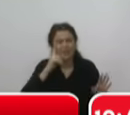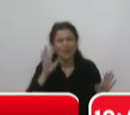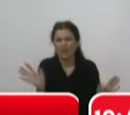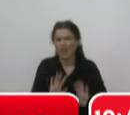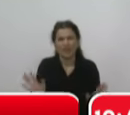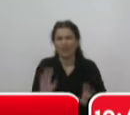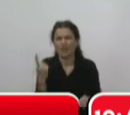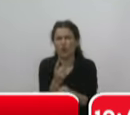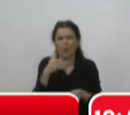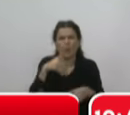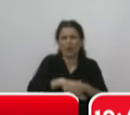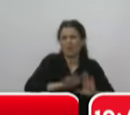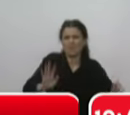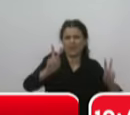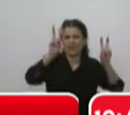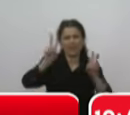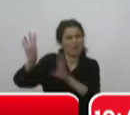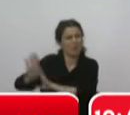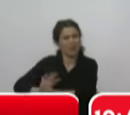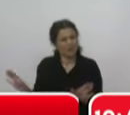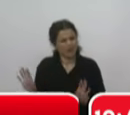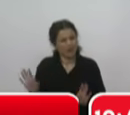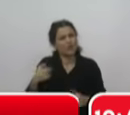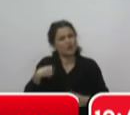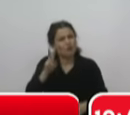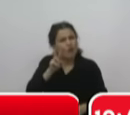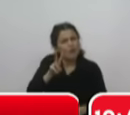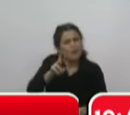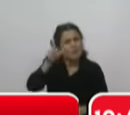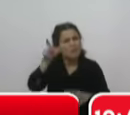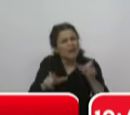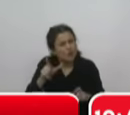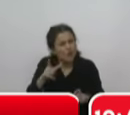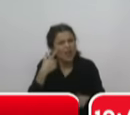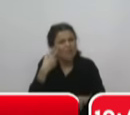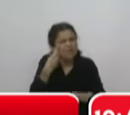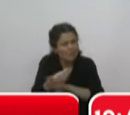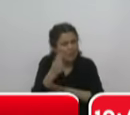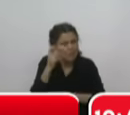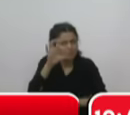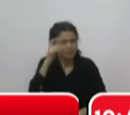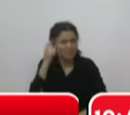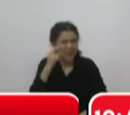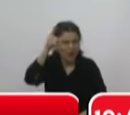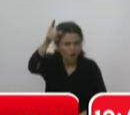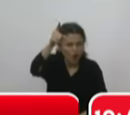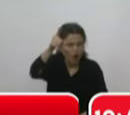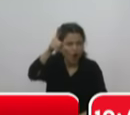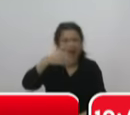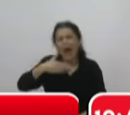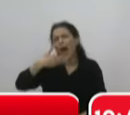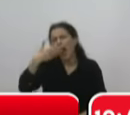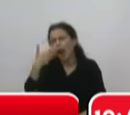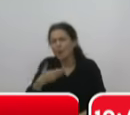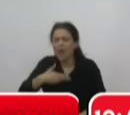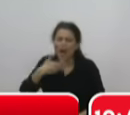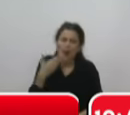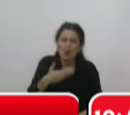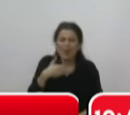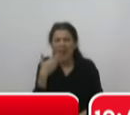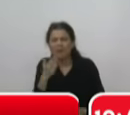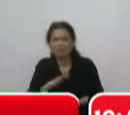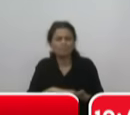también he escuchado algunos riojanos que de riojano no tienen ni la tonada hablando de estas